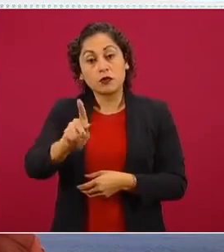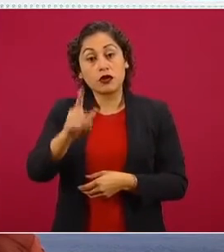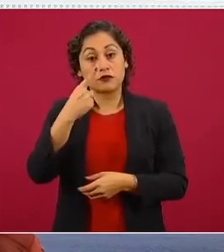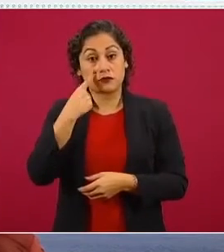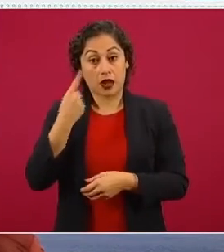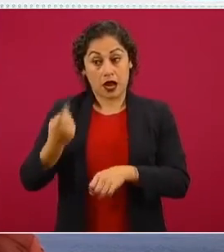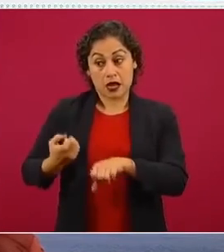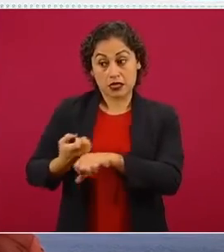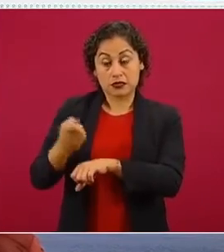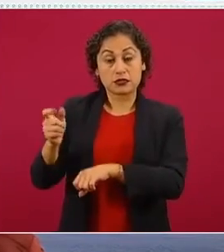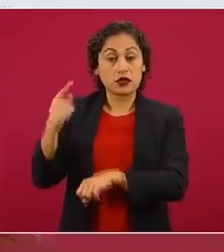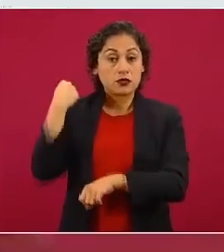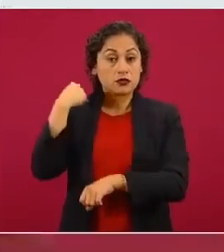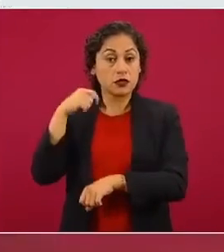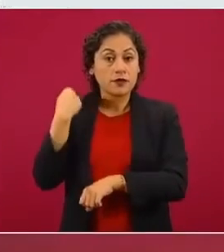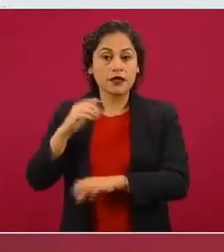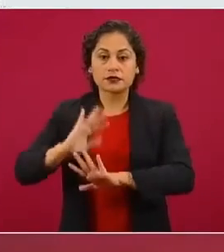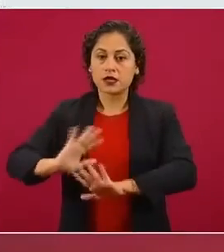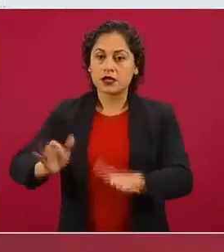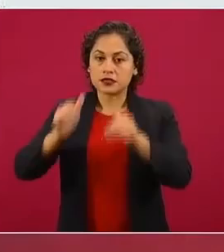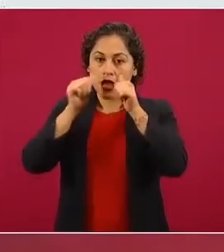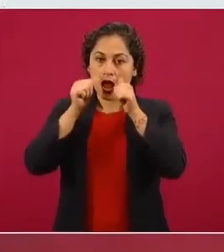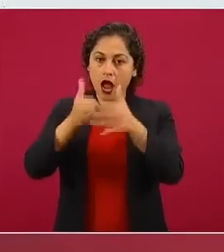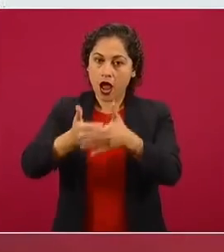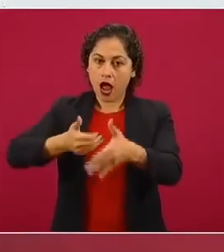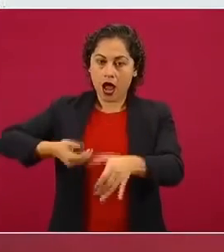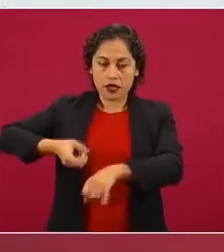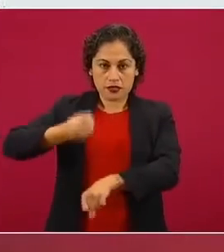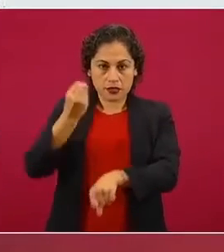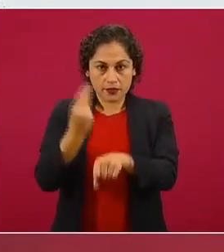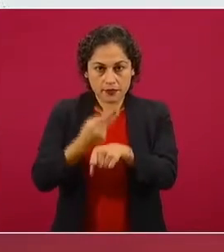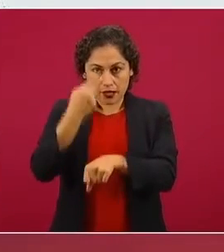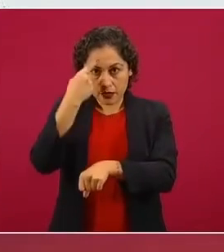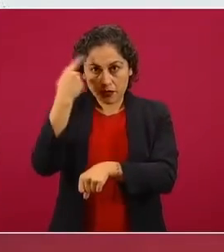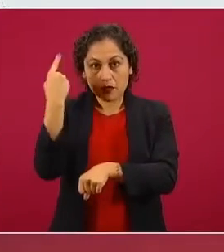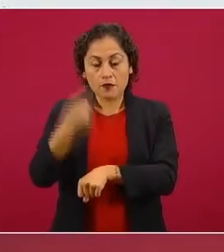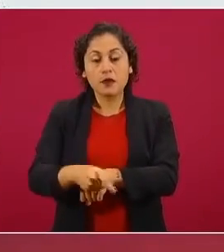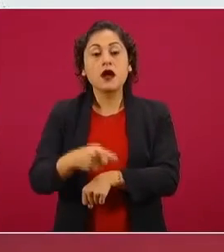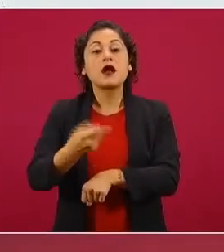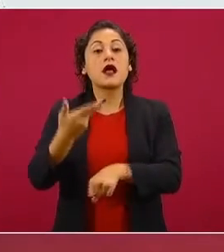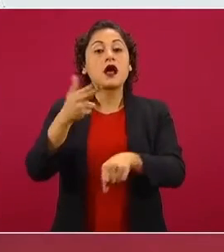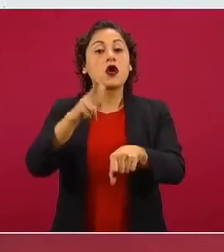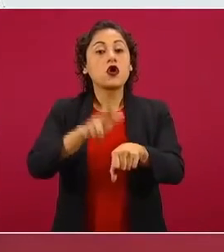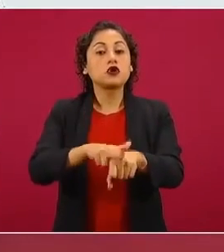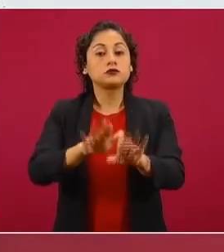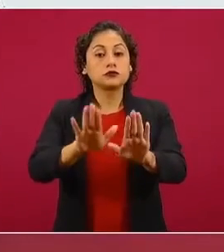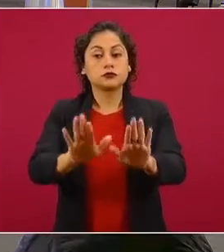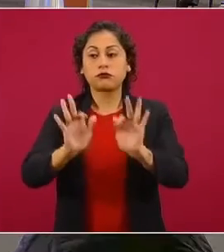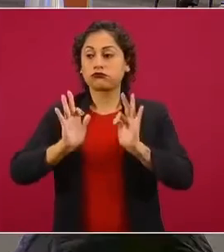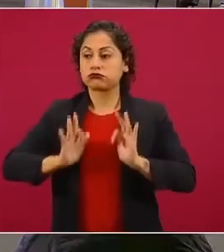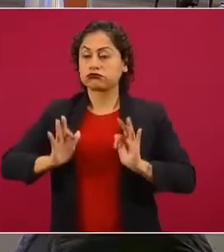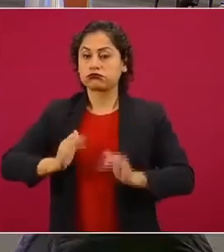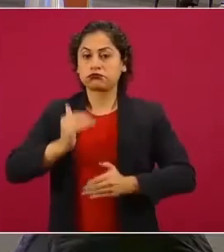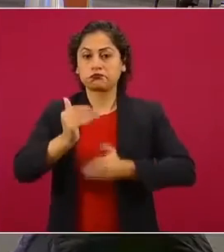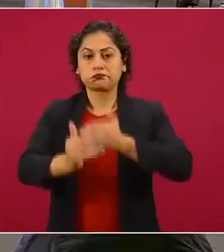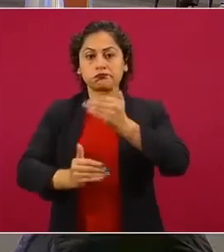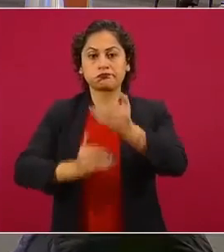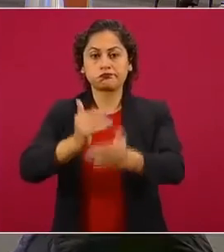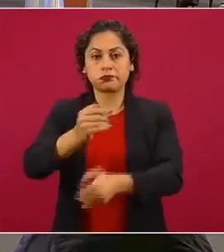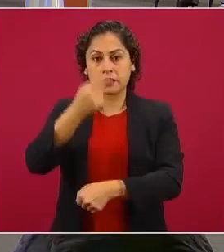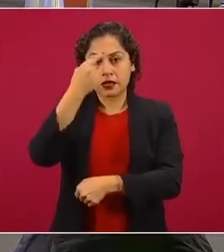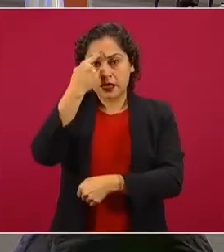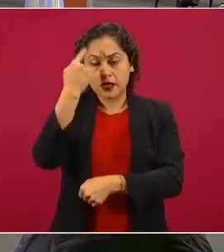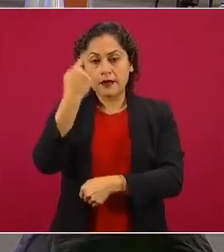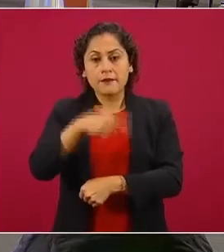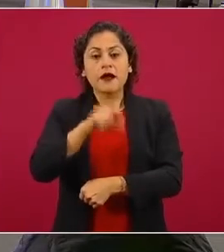ha tomado medidas anticipadas para mantener la capacidad hospitalaria y también para hacer identificación de contactos